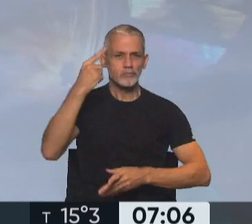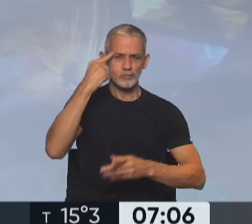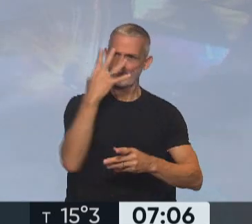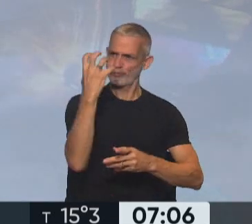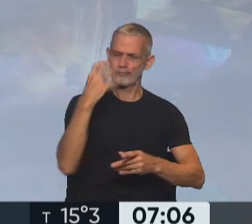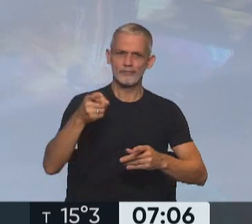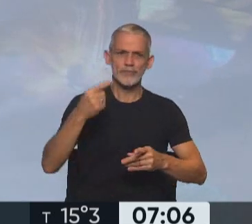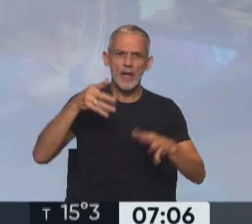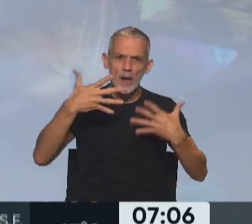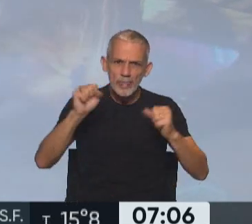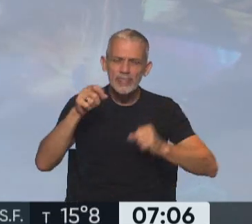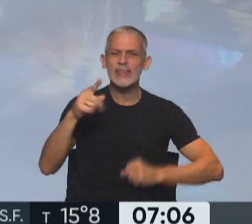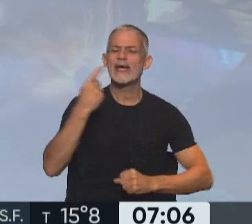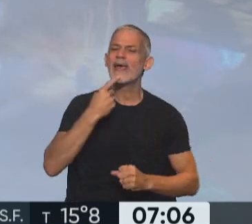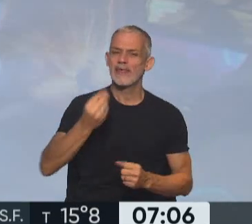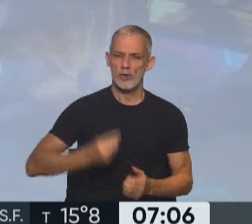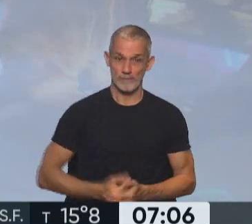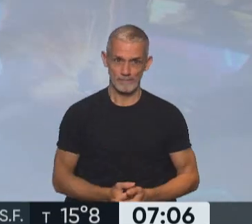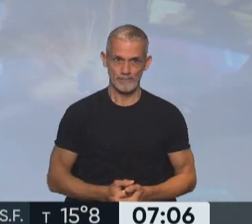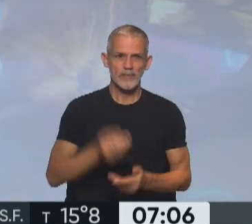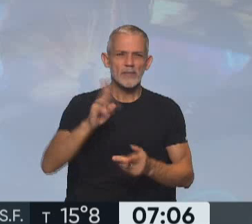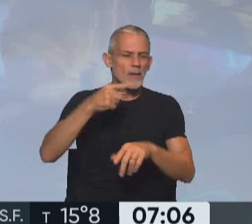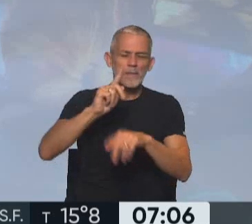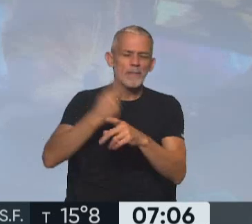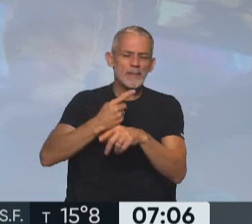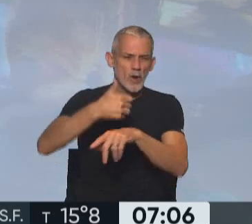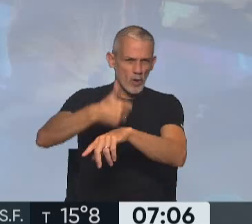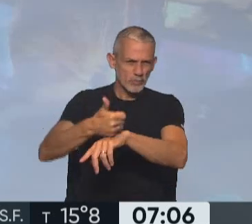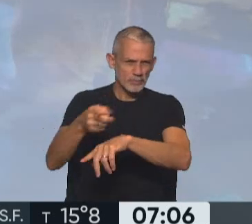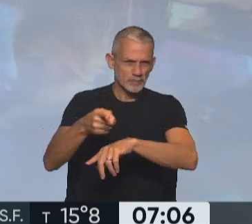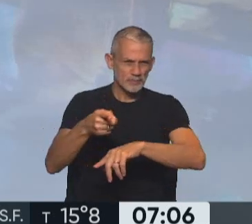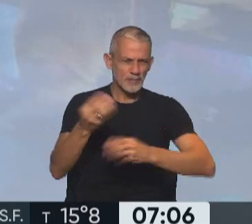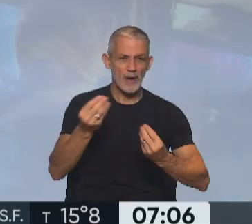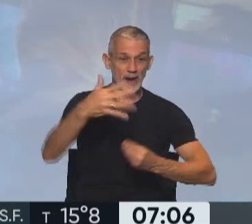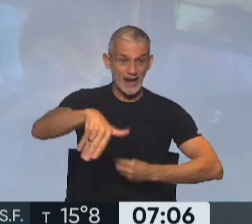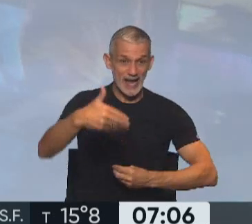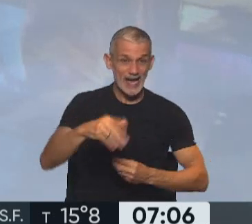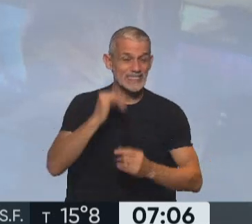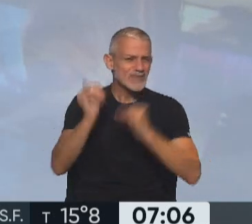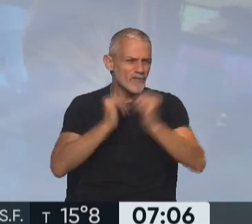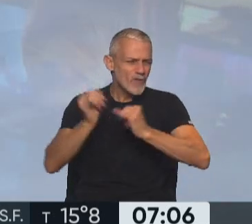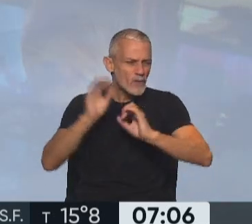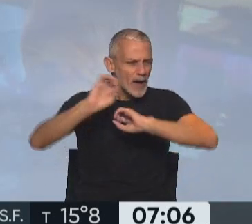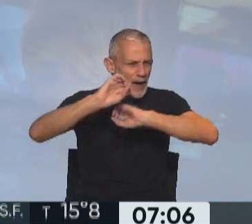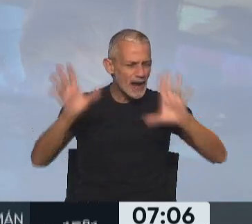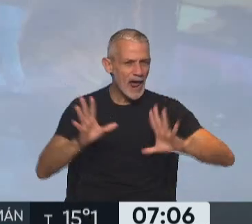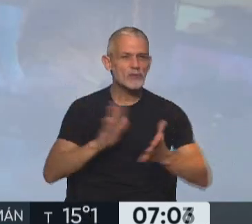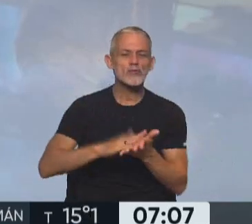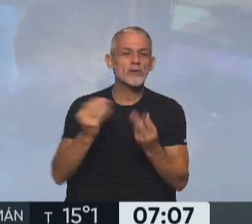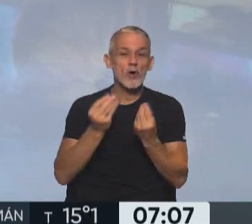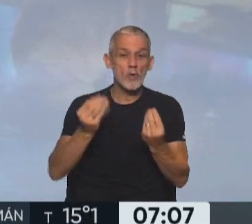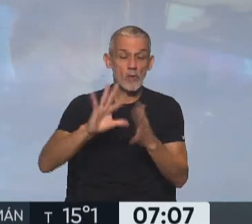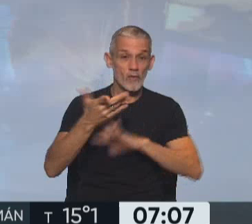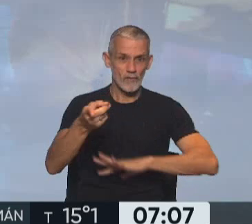uso irregular, esto decía. Bien, vamos a ir al móvil primero, después vamos a ir con un informe que nos va a explicar bien en qué